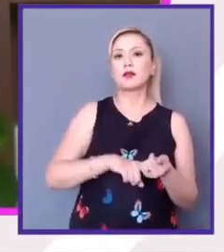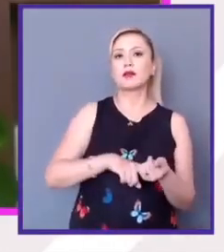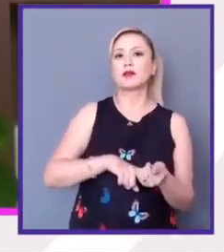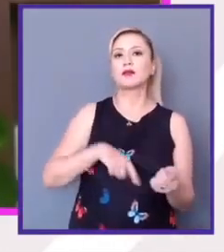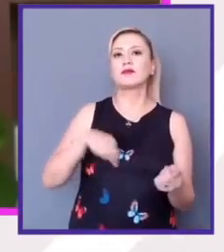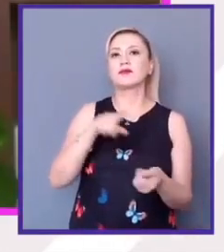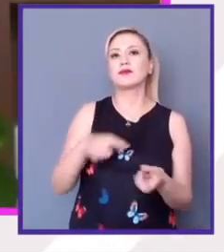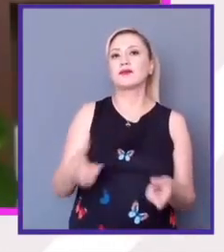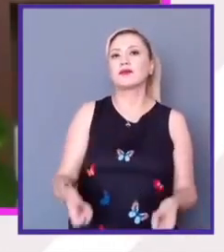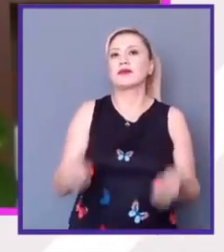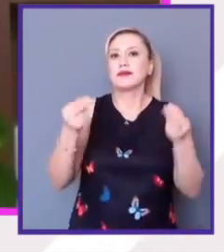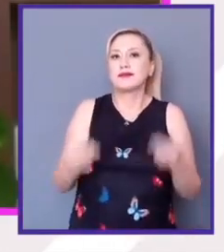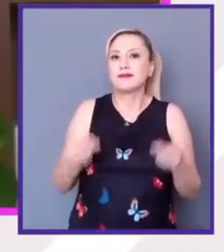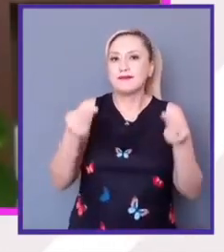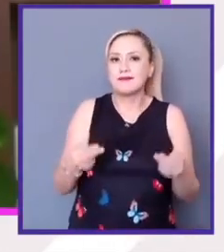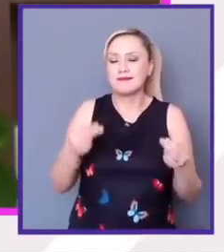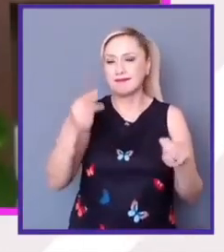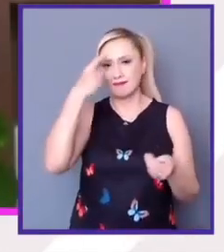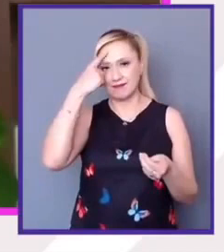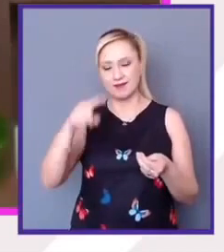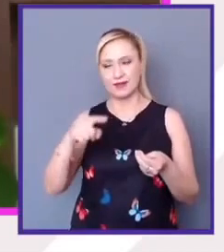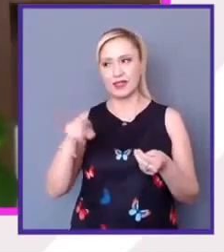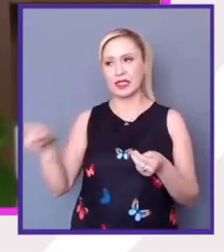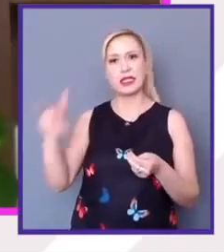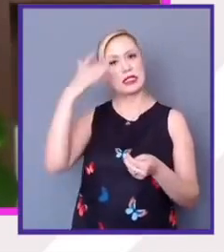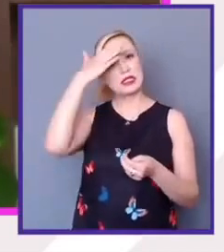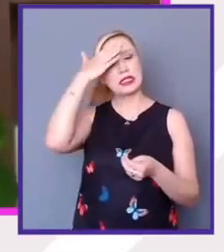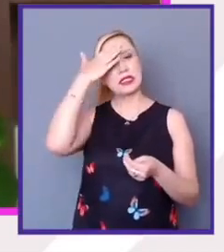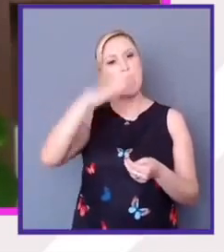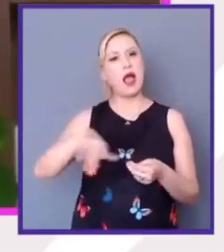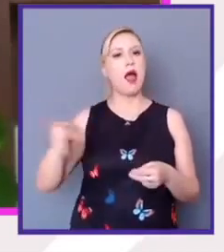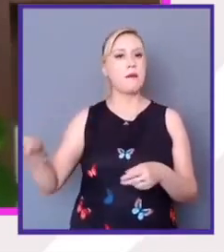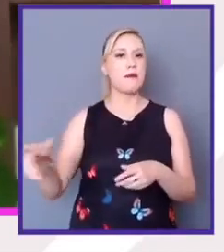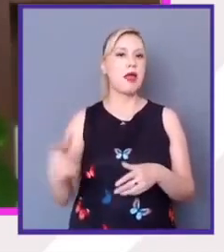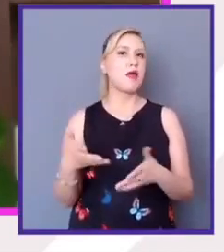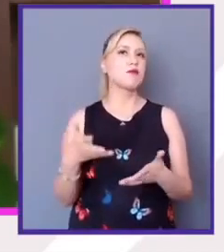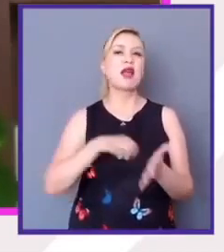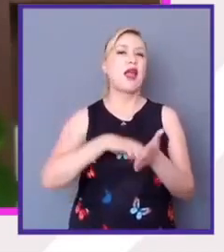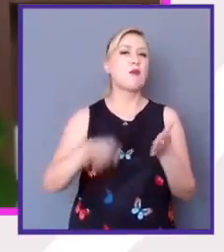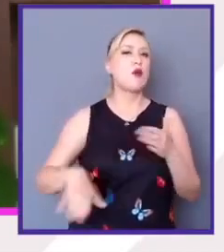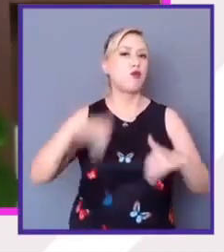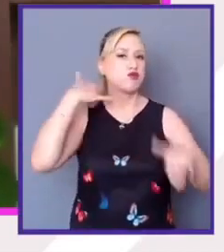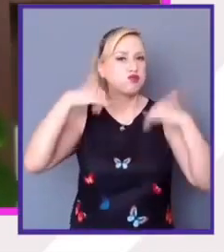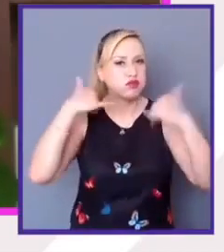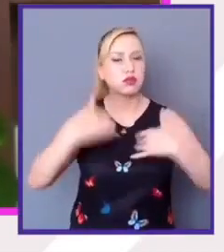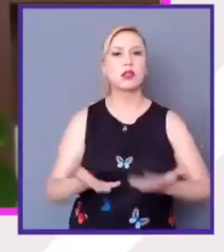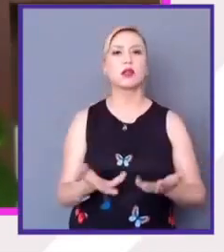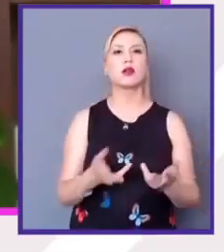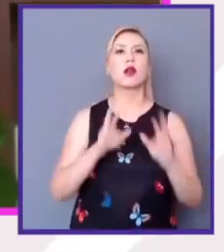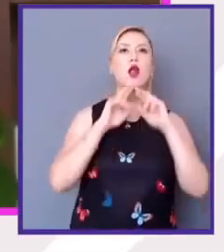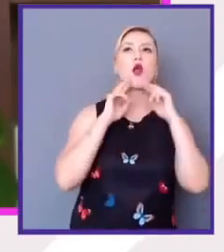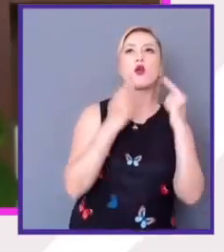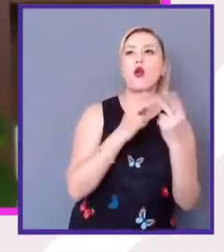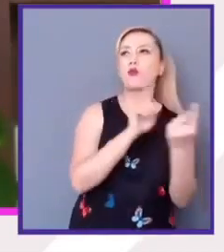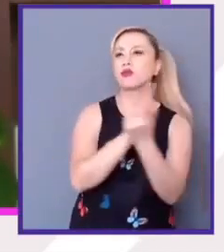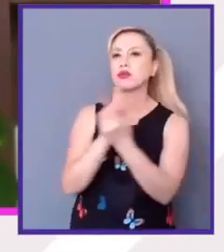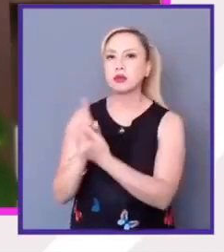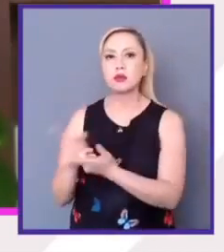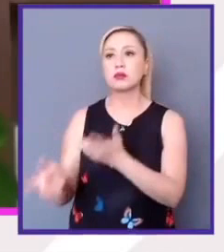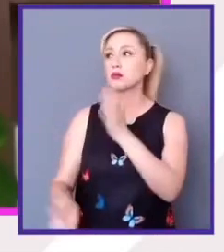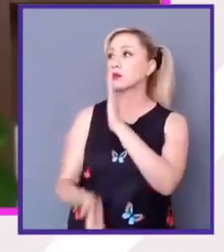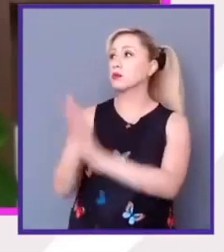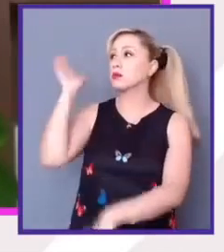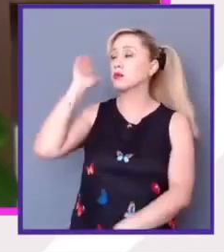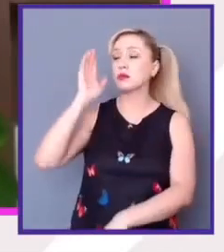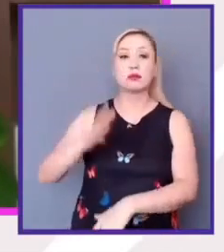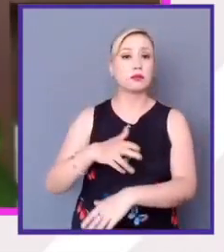ubicar a la persona con el talento que queremos, ¿no? Entonces, este es como un primer elemento, la pérdida del talento actual